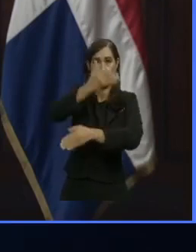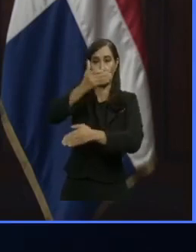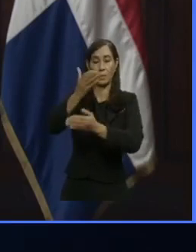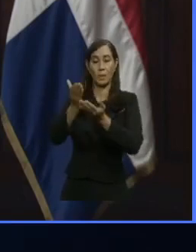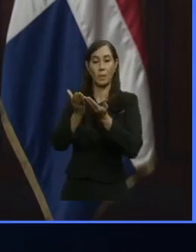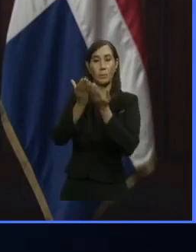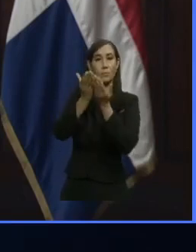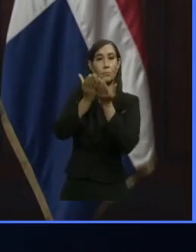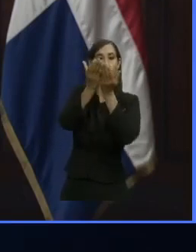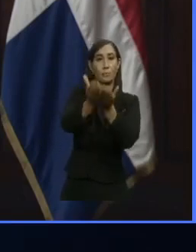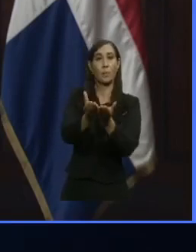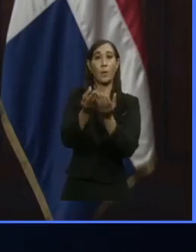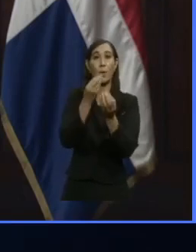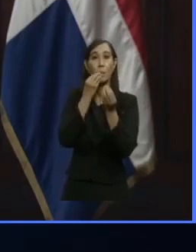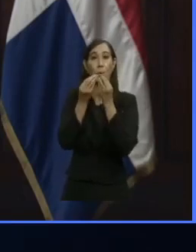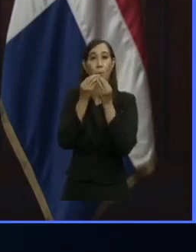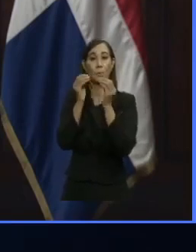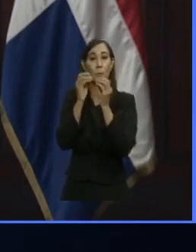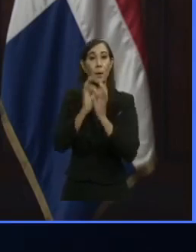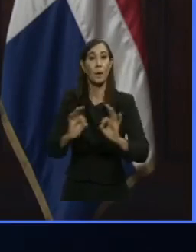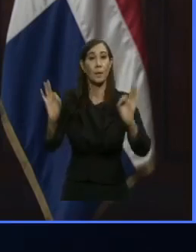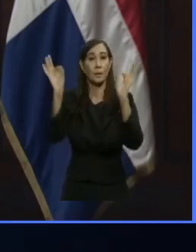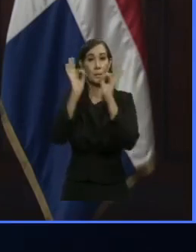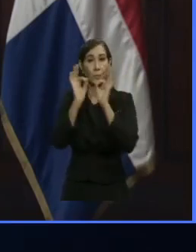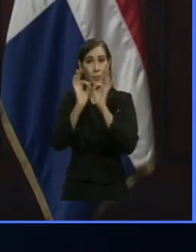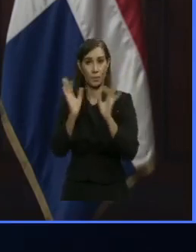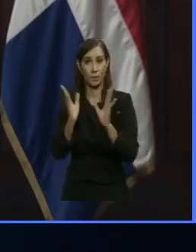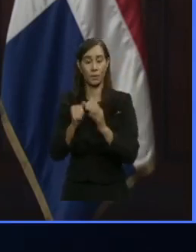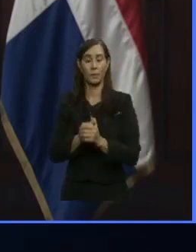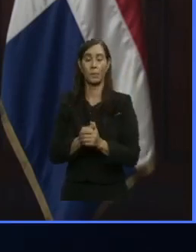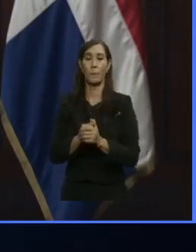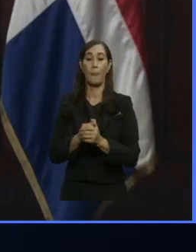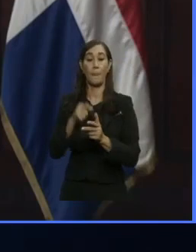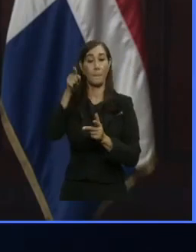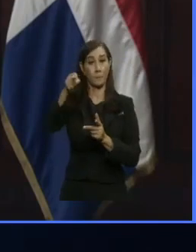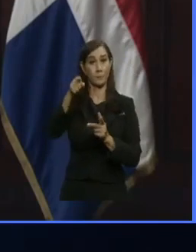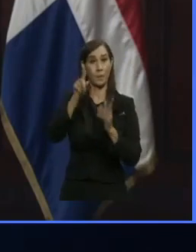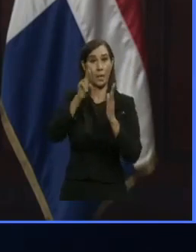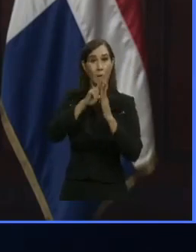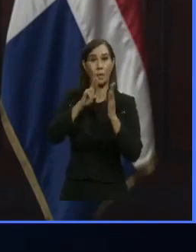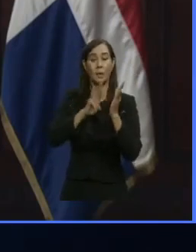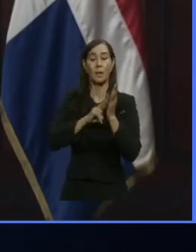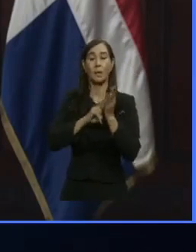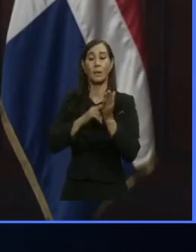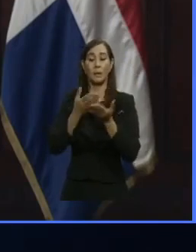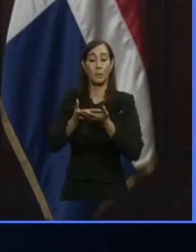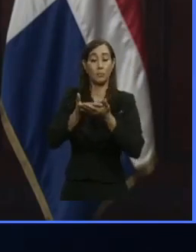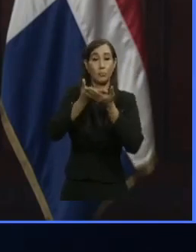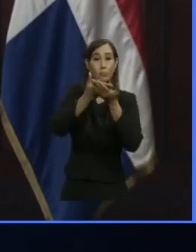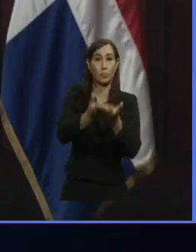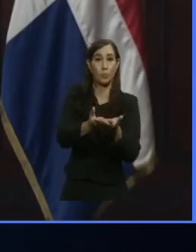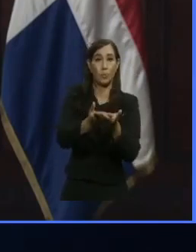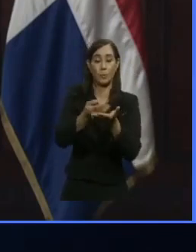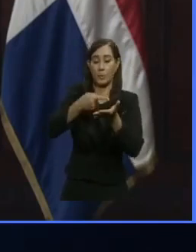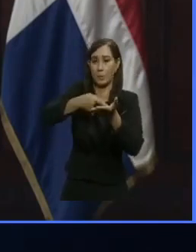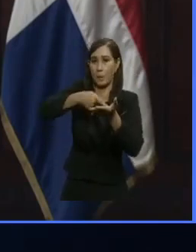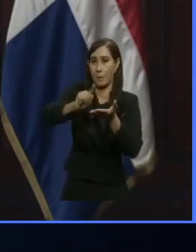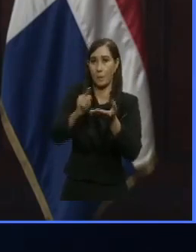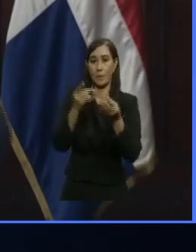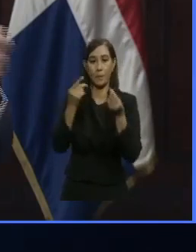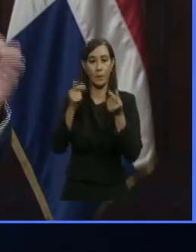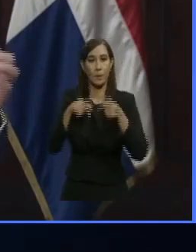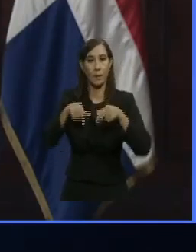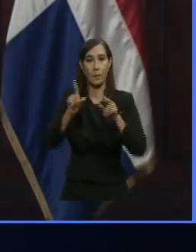es que el año pasado con él con los combustibles tuvimos y un monto destinado de aproximadamente 13 mil